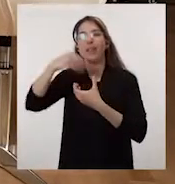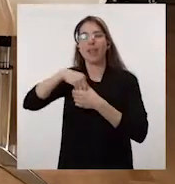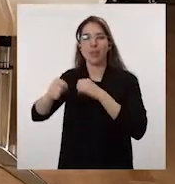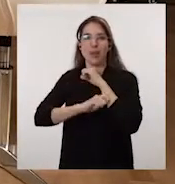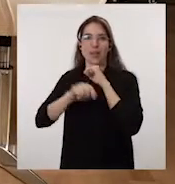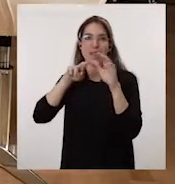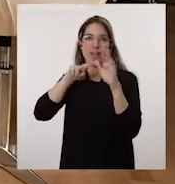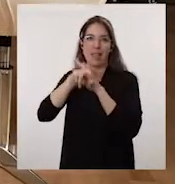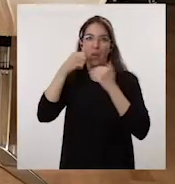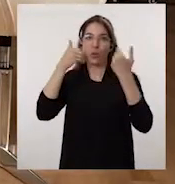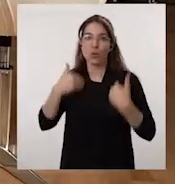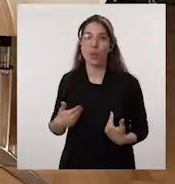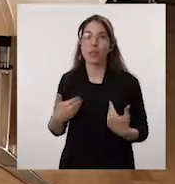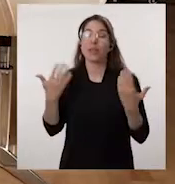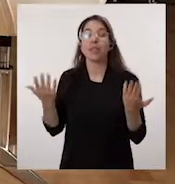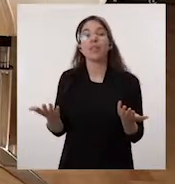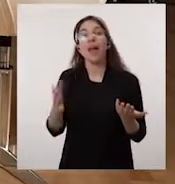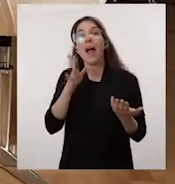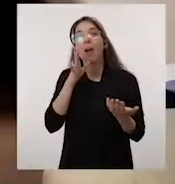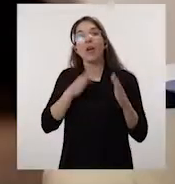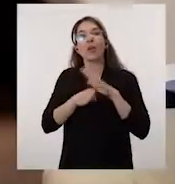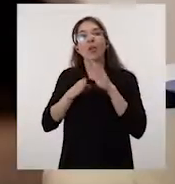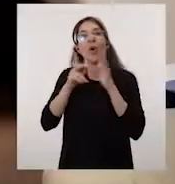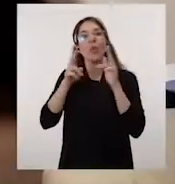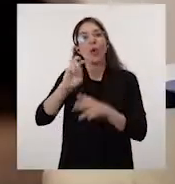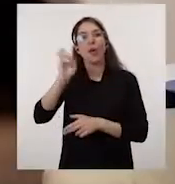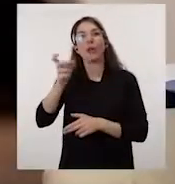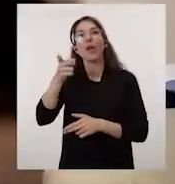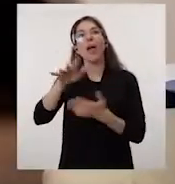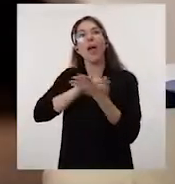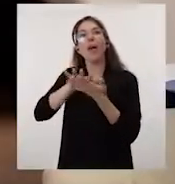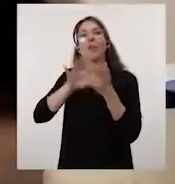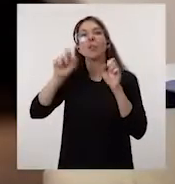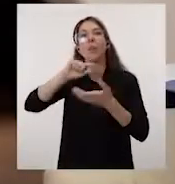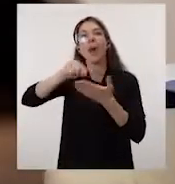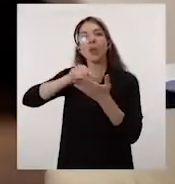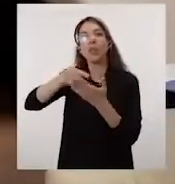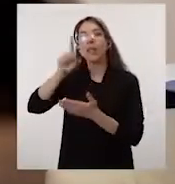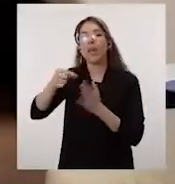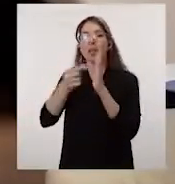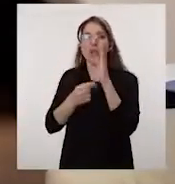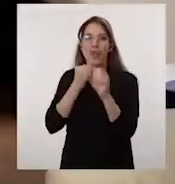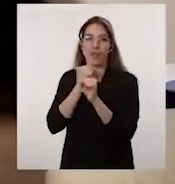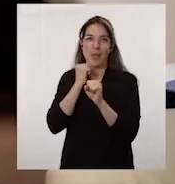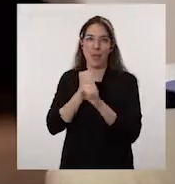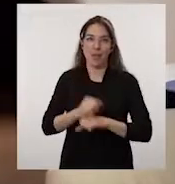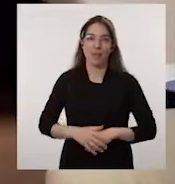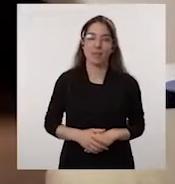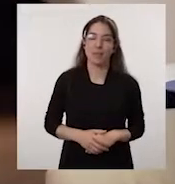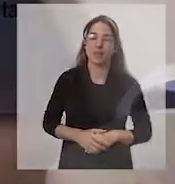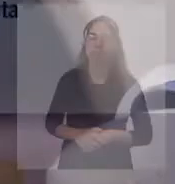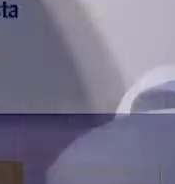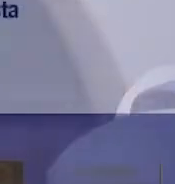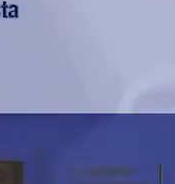la estrategia de recursos humanos y ahora sí vamos a seguir con el siguiente bloque en el que vamos a hablar de contratación y condiciones laborales